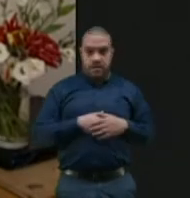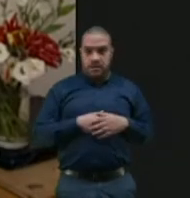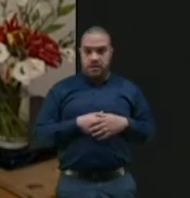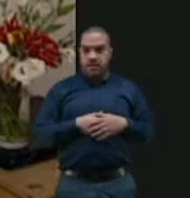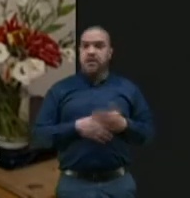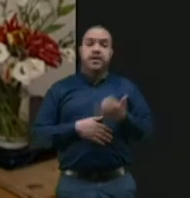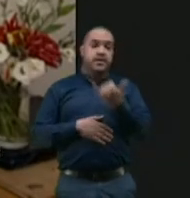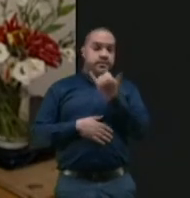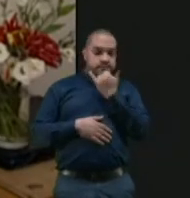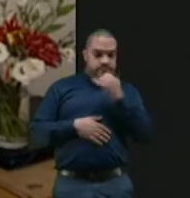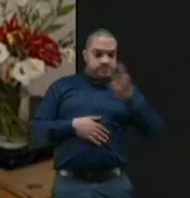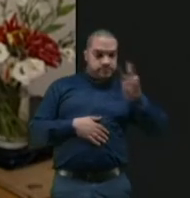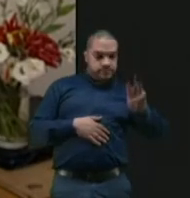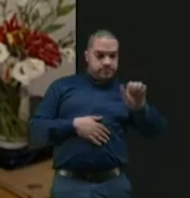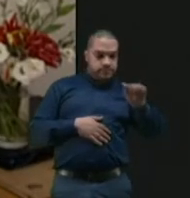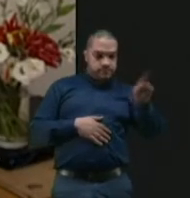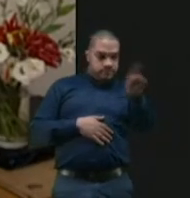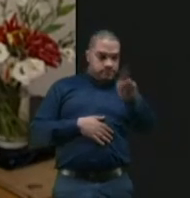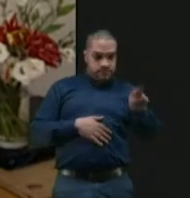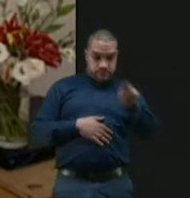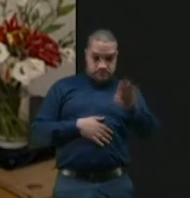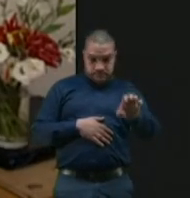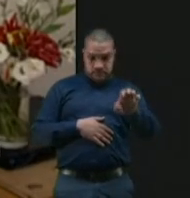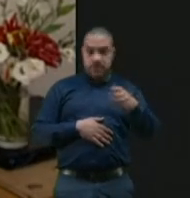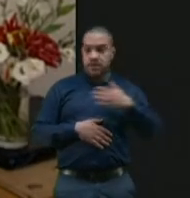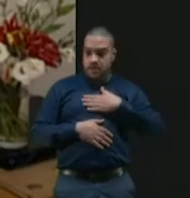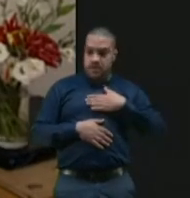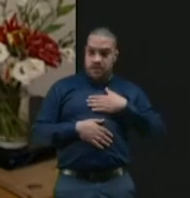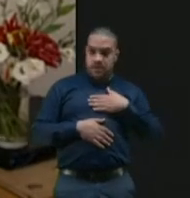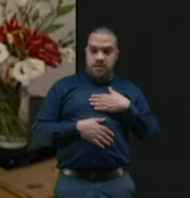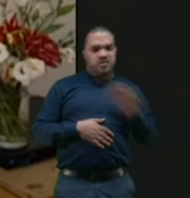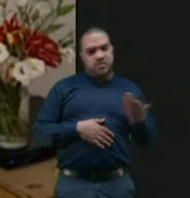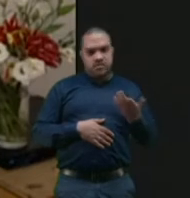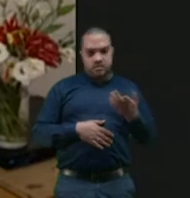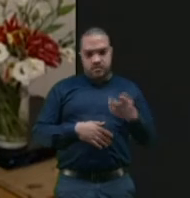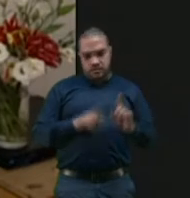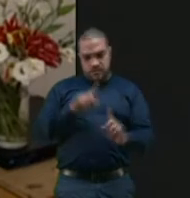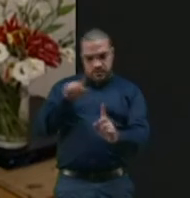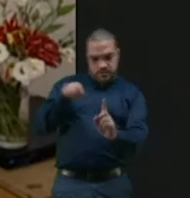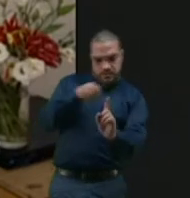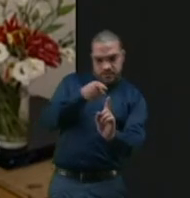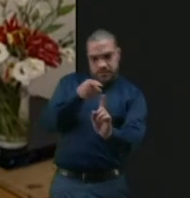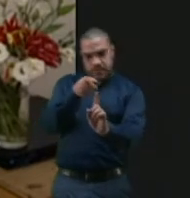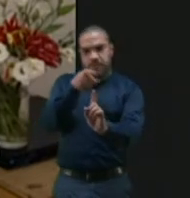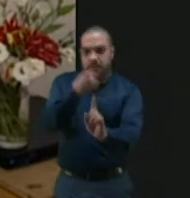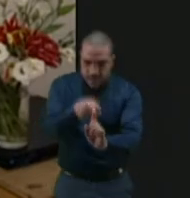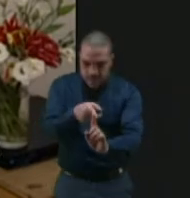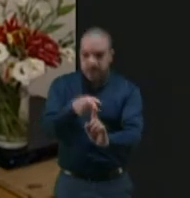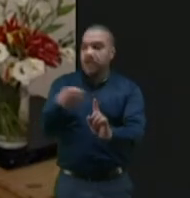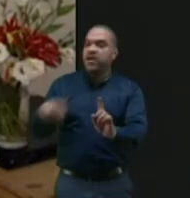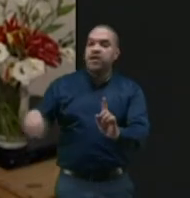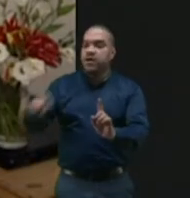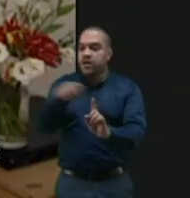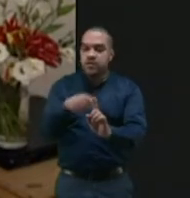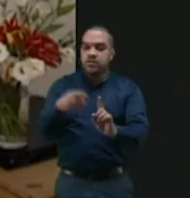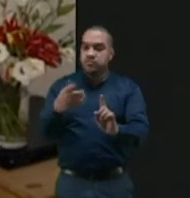Waze es que nosotros los conductores creamos todo lo que está siendo usado por la